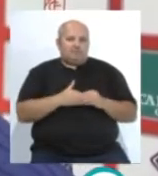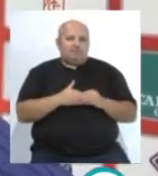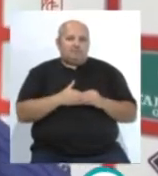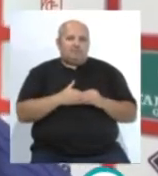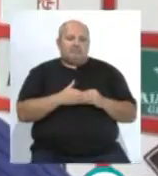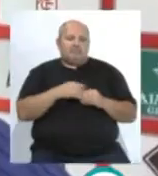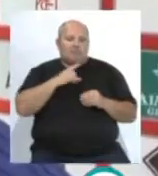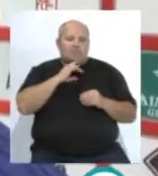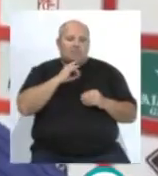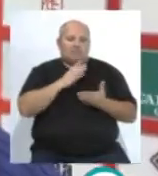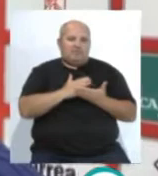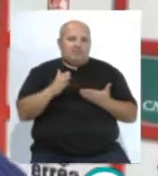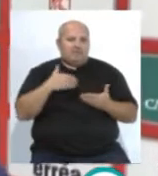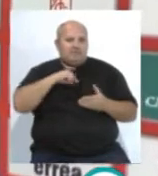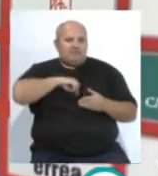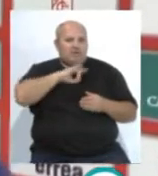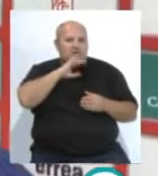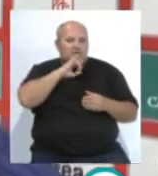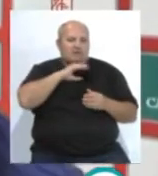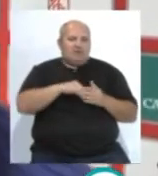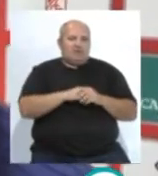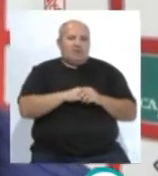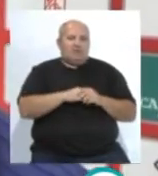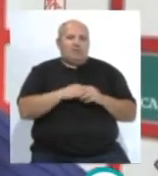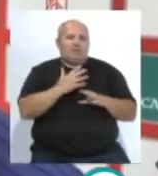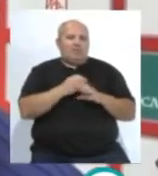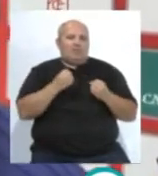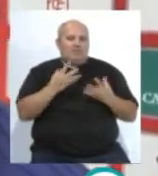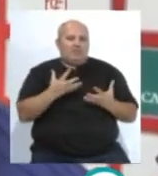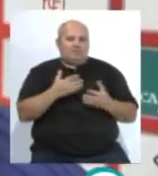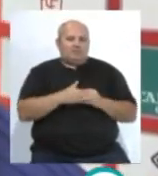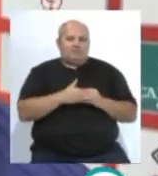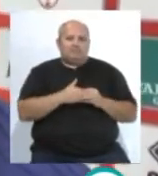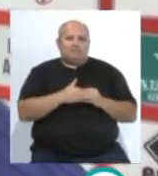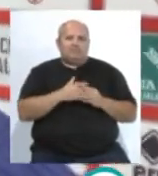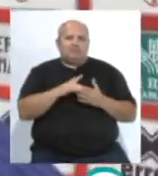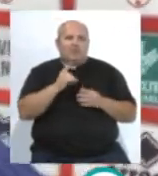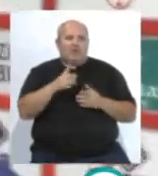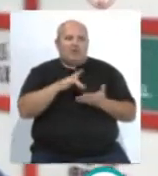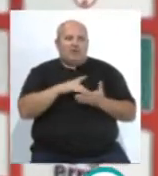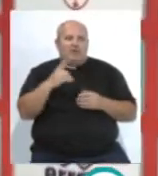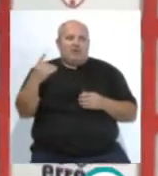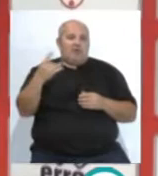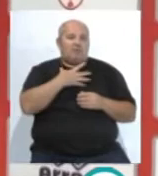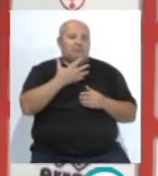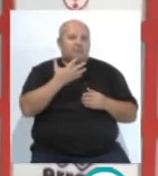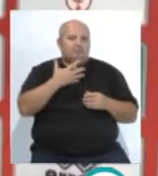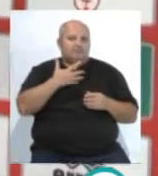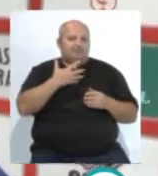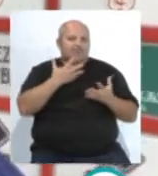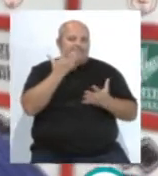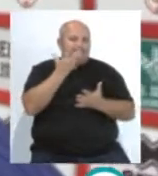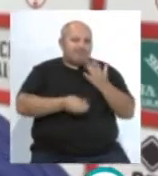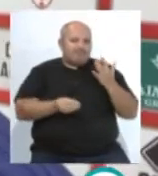ser contentos. Bueno, merecemos ganar porque hemos jugado muy bien después del gol de ellos, porque hemos tenido el